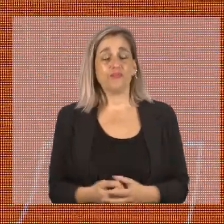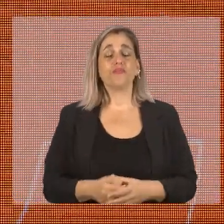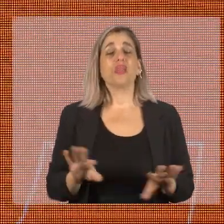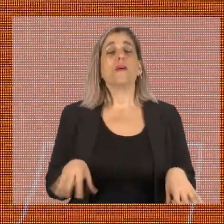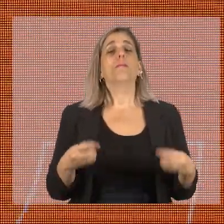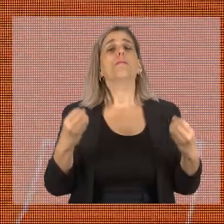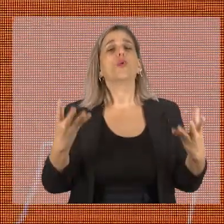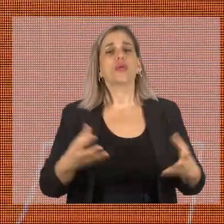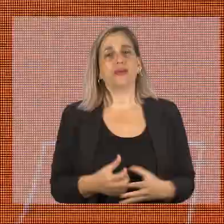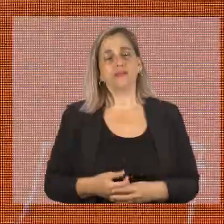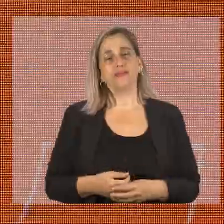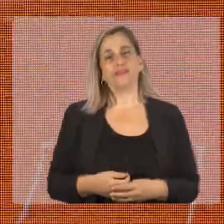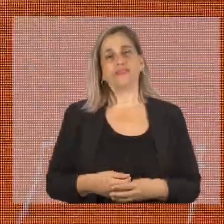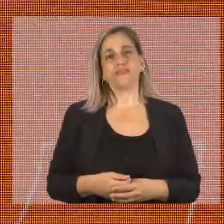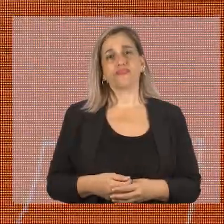¿Por qué?